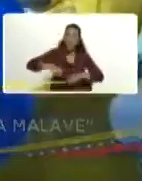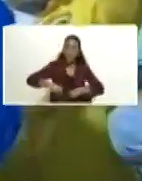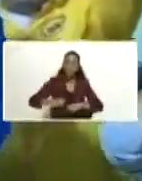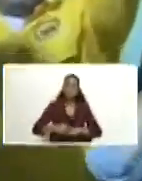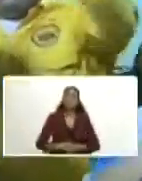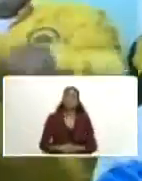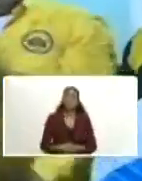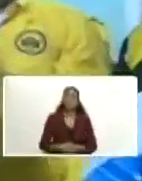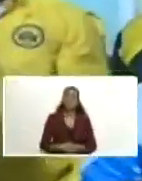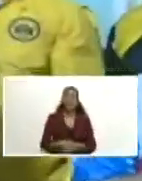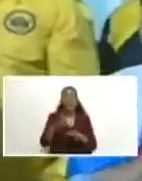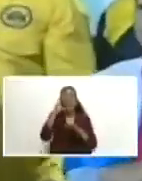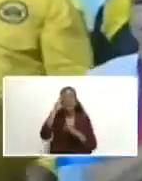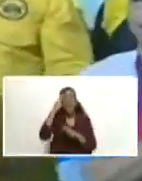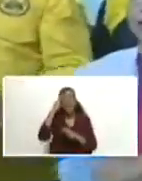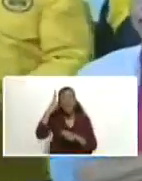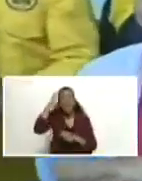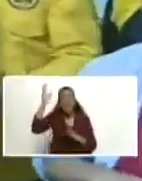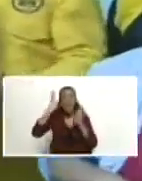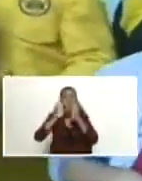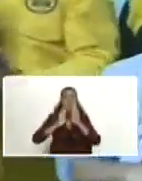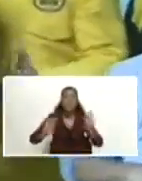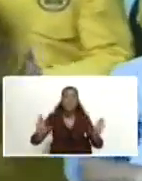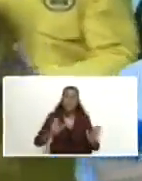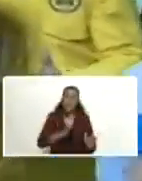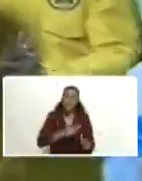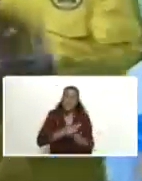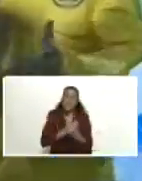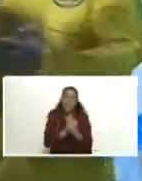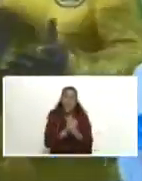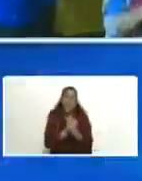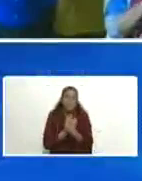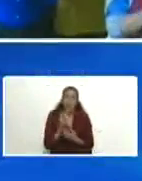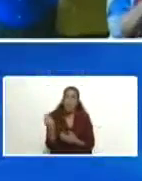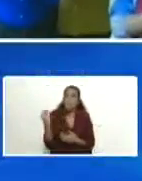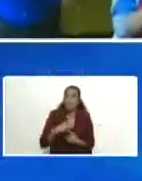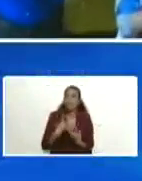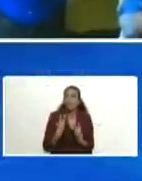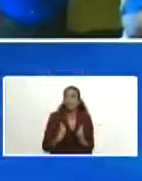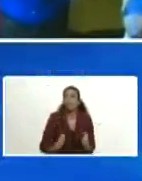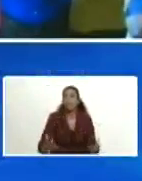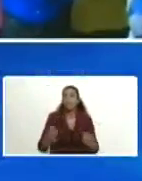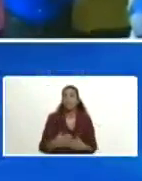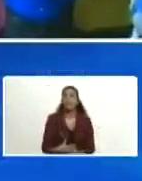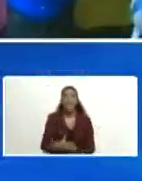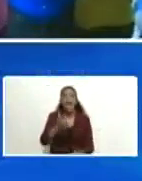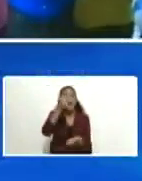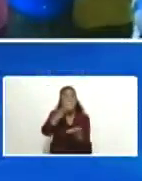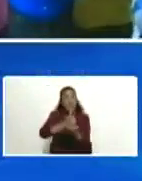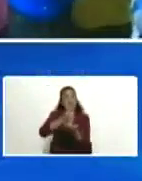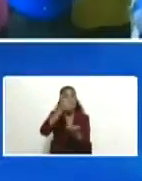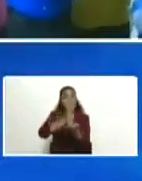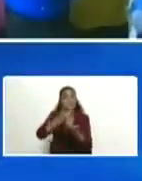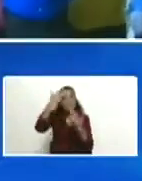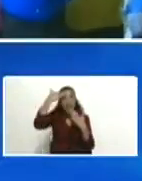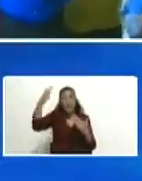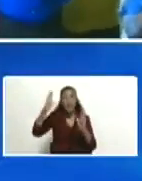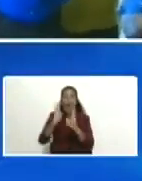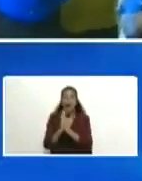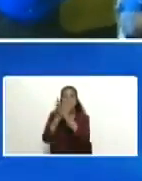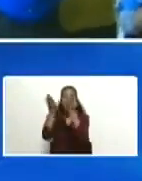segura. Dios lo bendiga, presidente, lo queremos por demás. Amén, amén. Saludos a